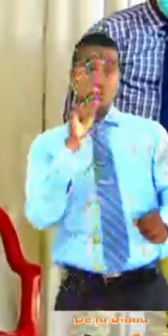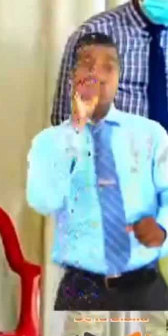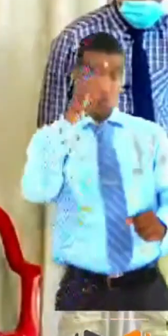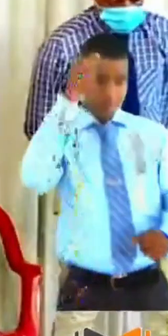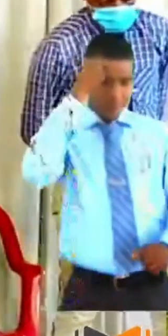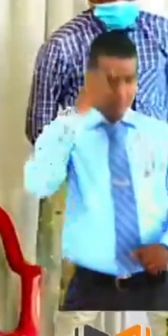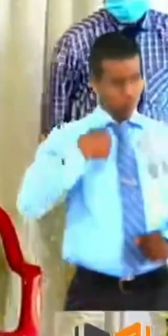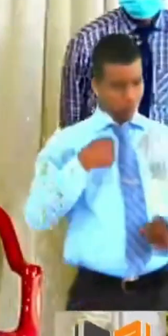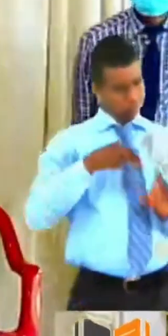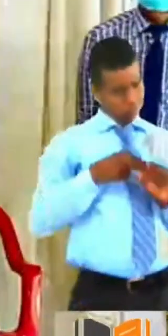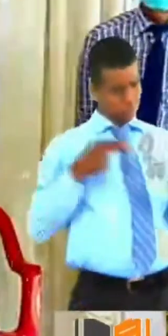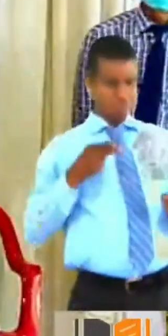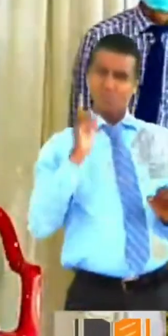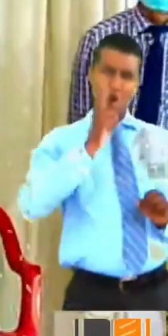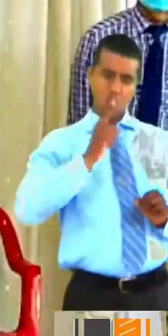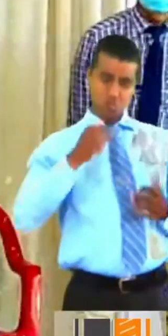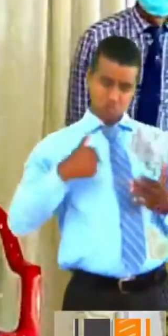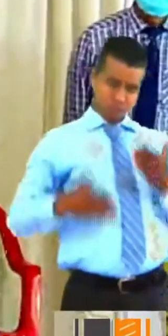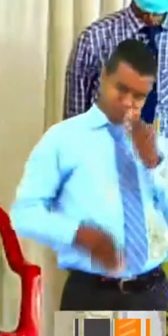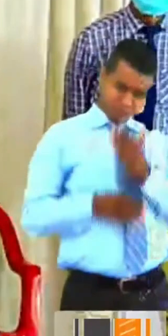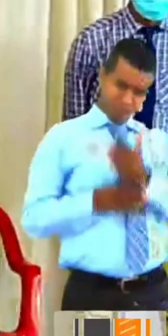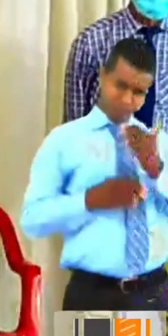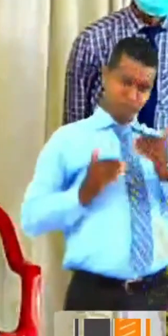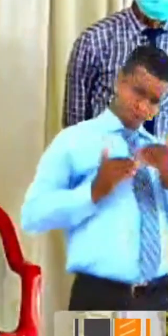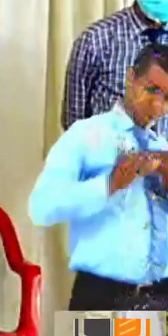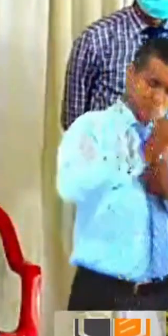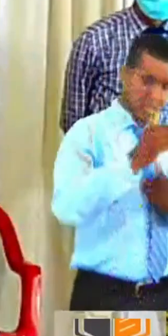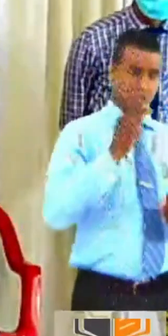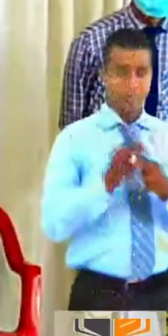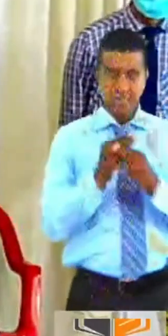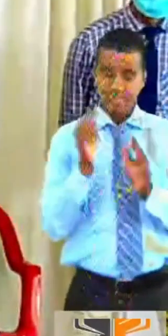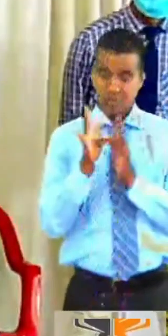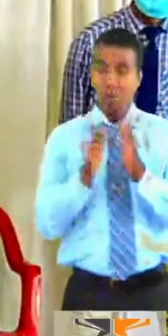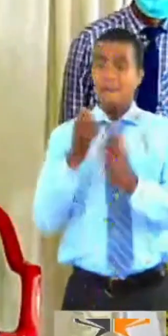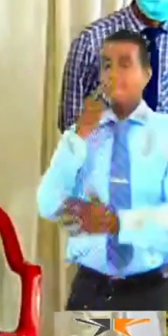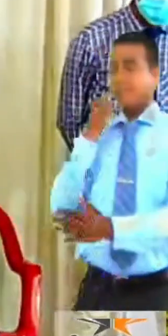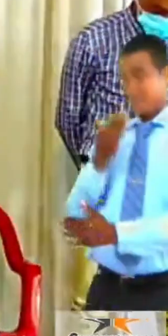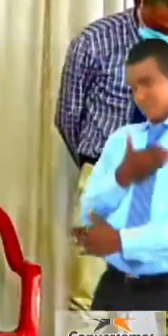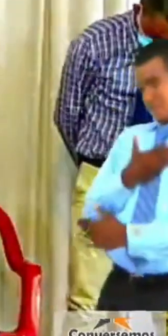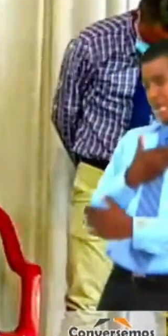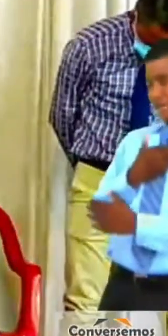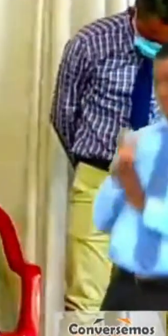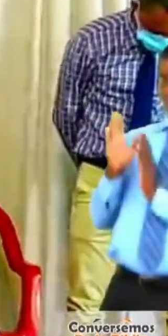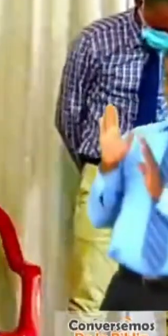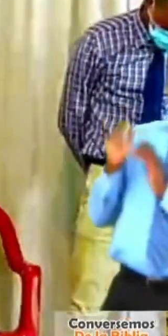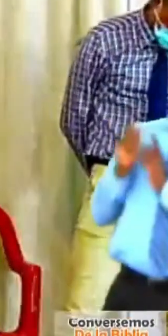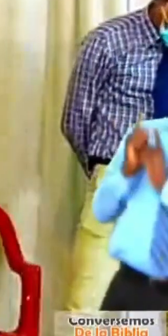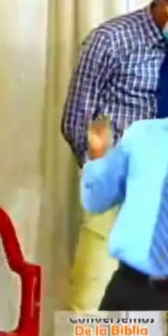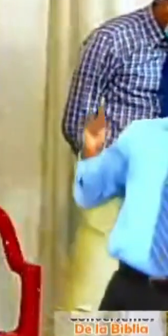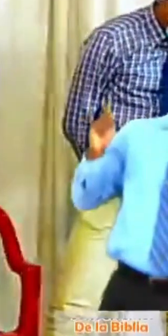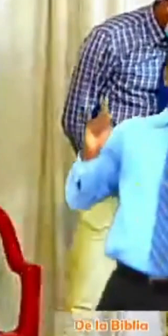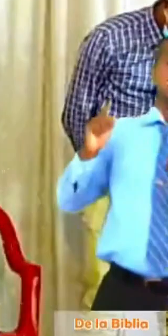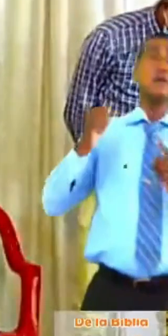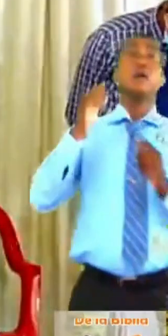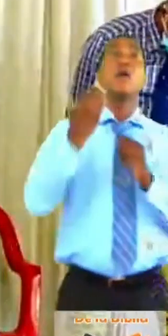los que retrocedo. Yo voy para adelante en el nombre de Jesús. Que aunque mi padre y mi madre me dejaran, con todo Jehová me recogerá. Que aunque mi